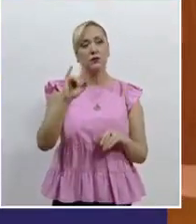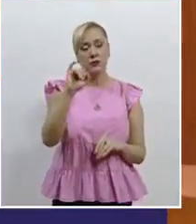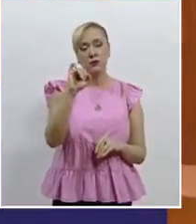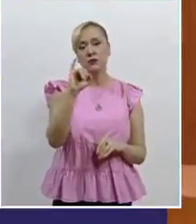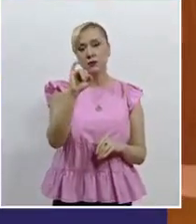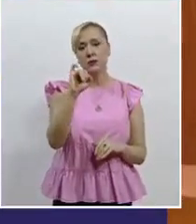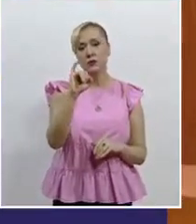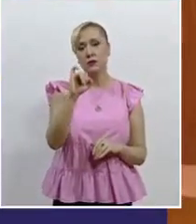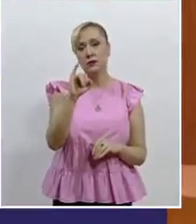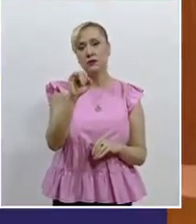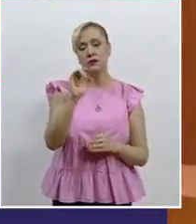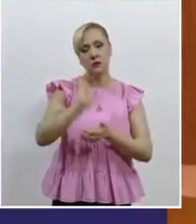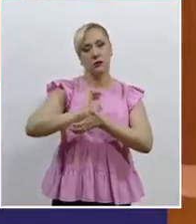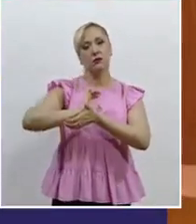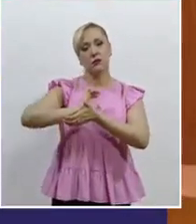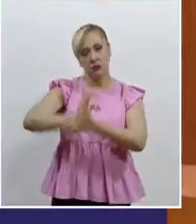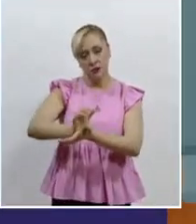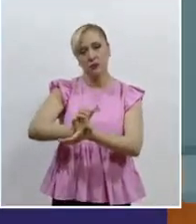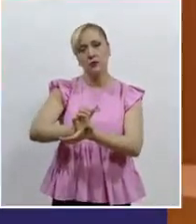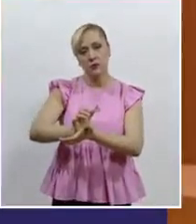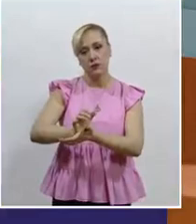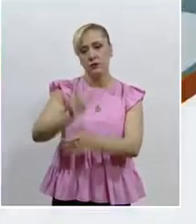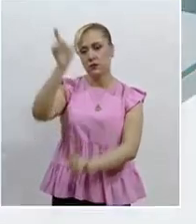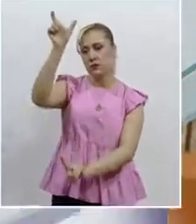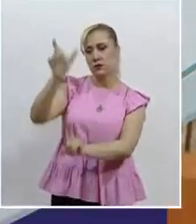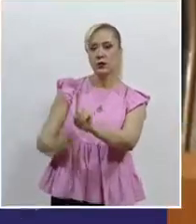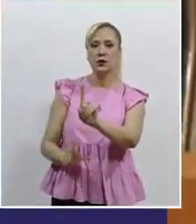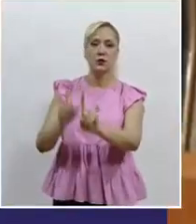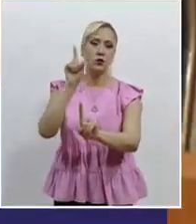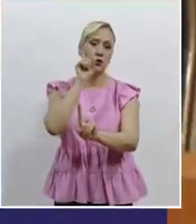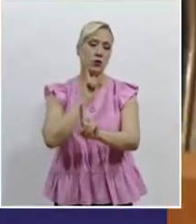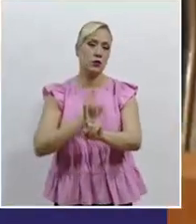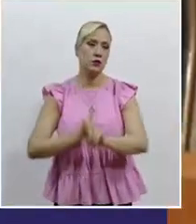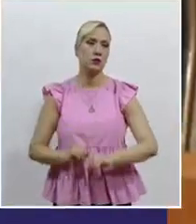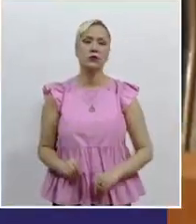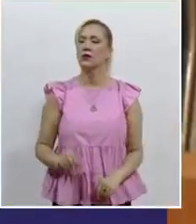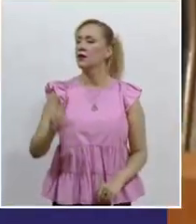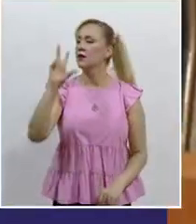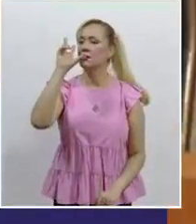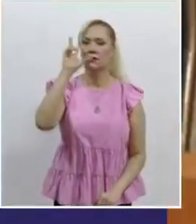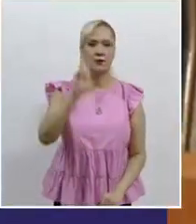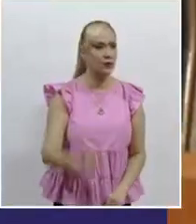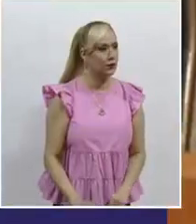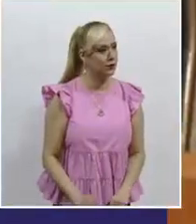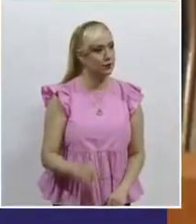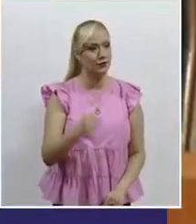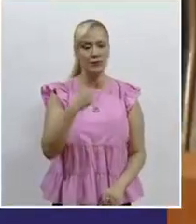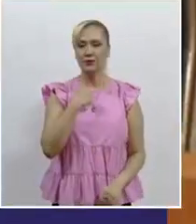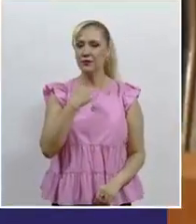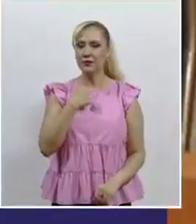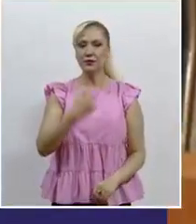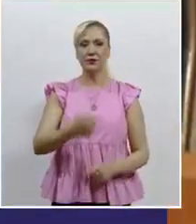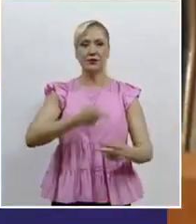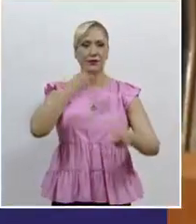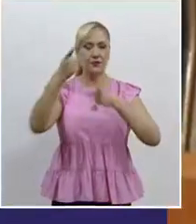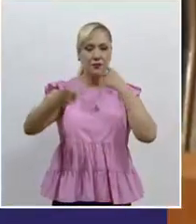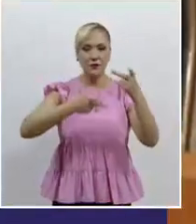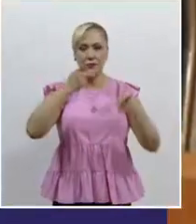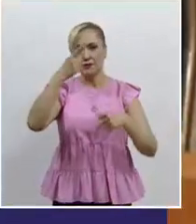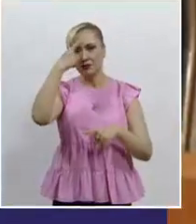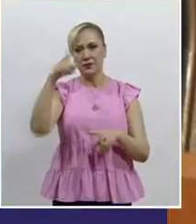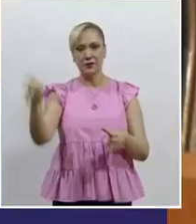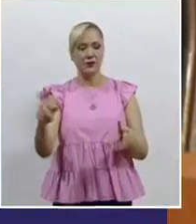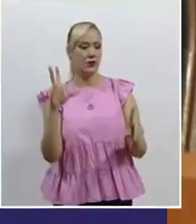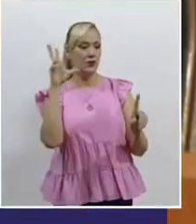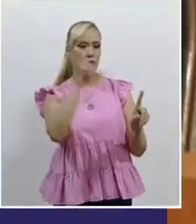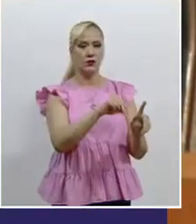efectos discriminatorios, estereotipos. No son expresiones, como dije, que reproduzcan esas conductas y mucho menos que